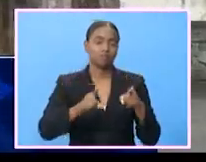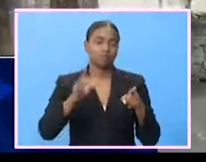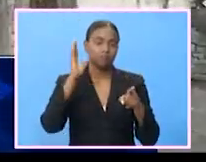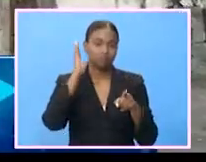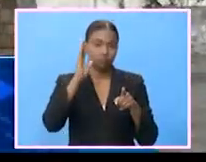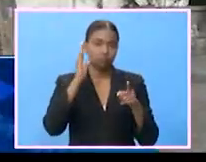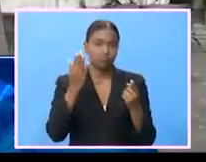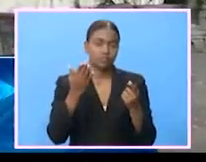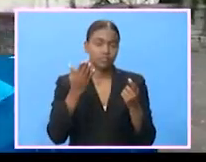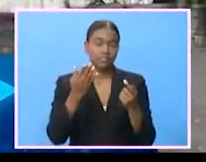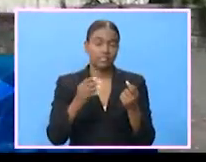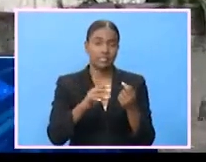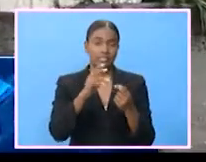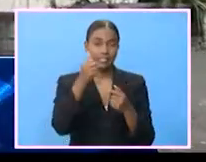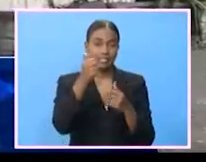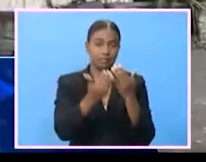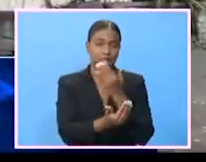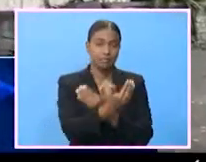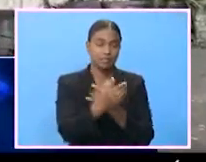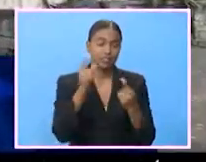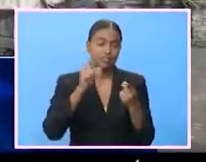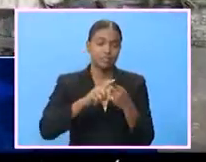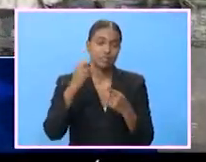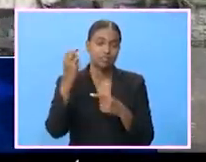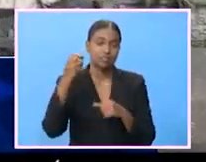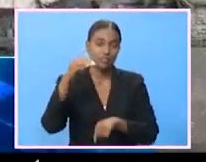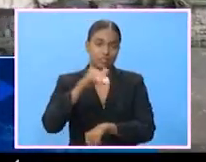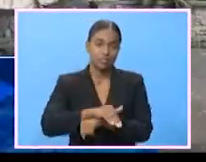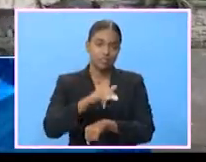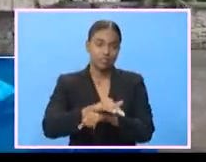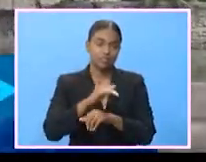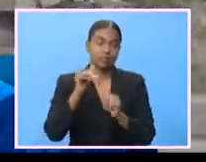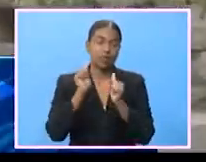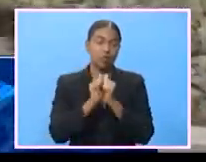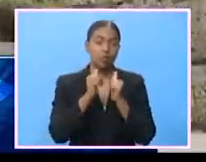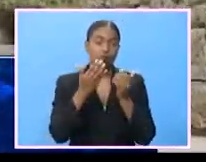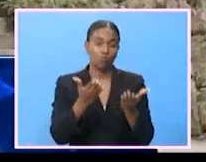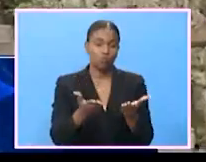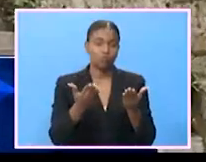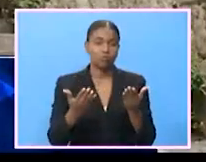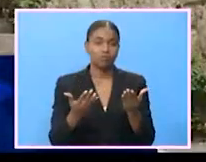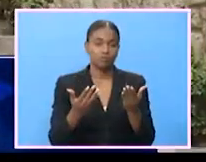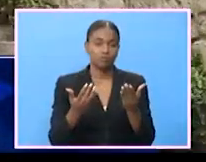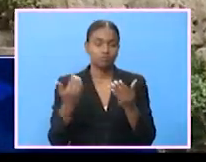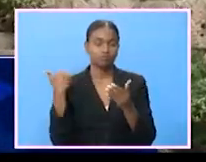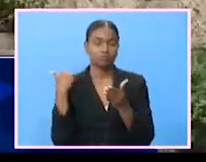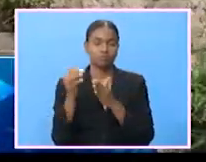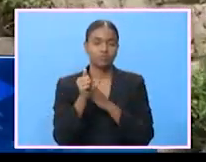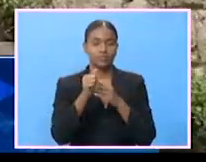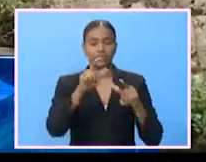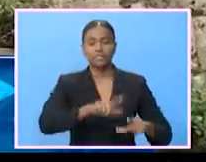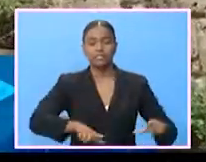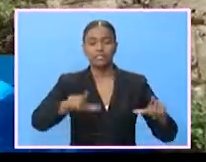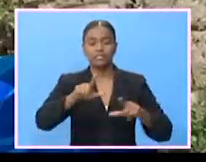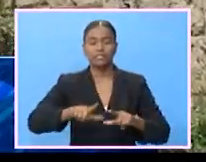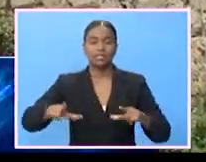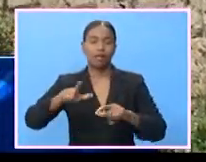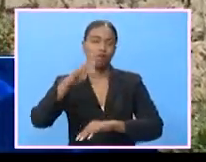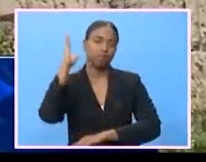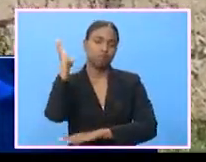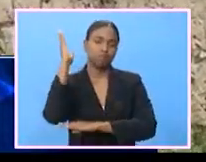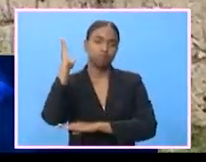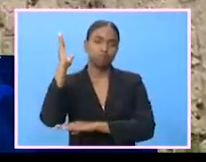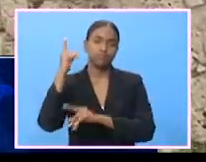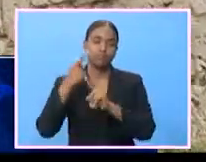desarrollará desde las 10 de la mañana hasta las 12 de la medianoche con vistas pues guiadas a los espacios expositores